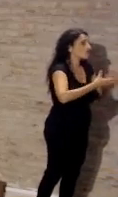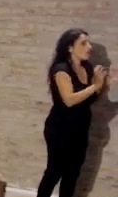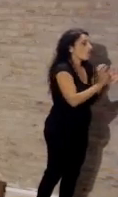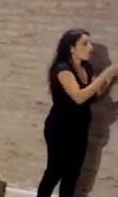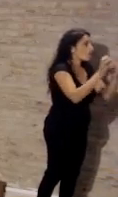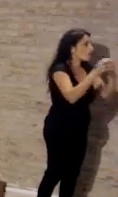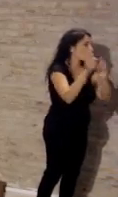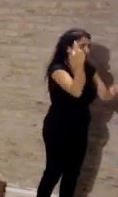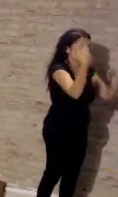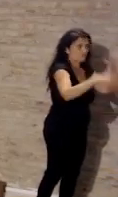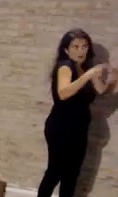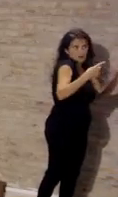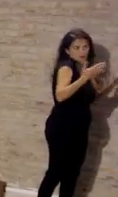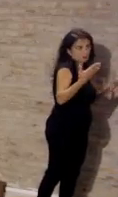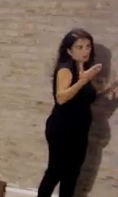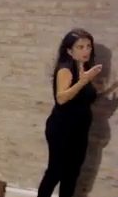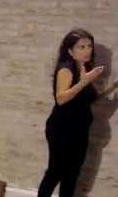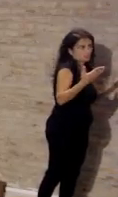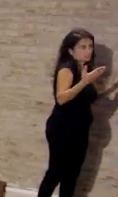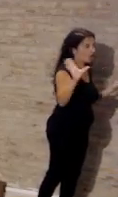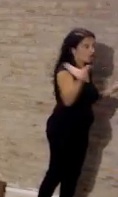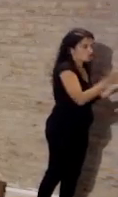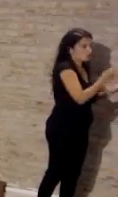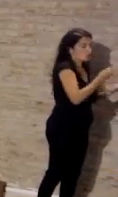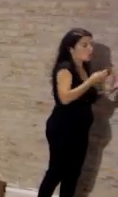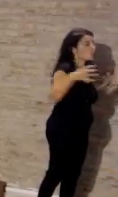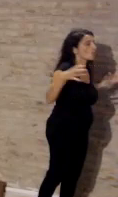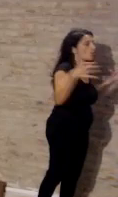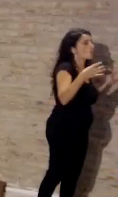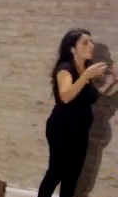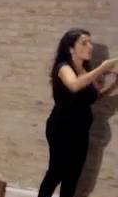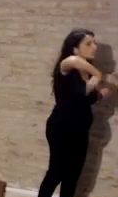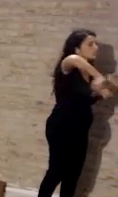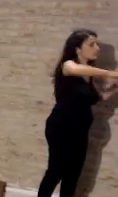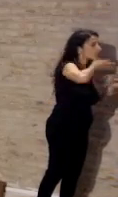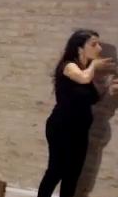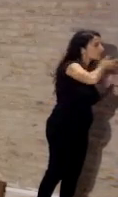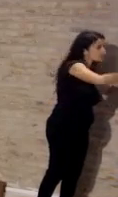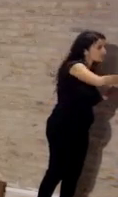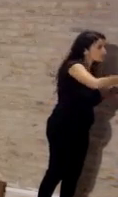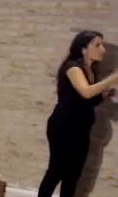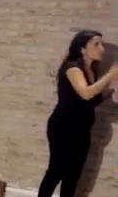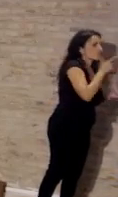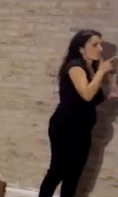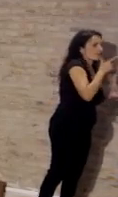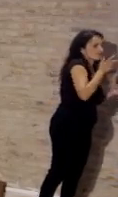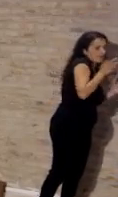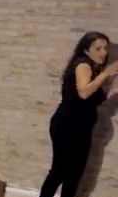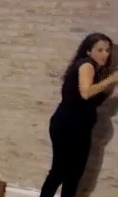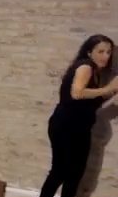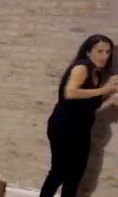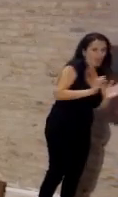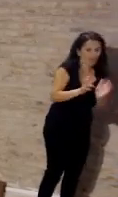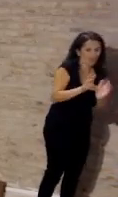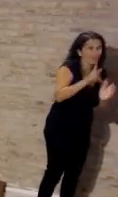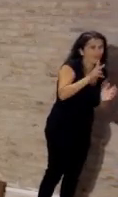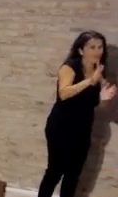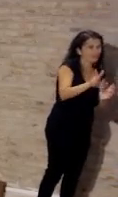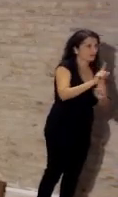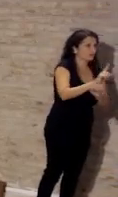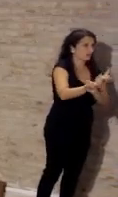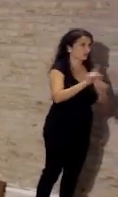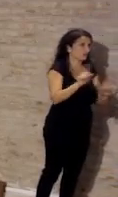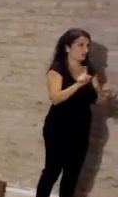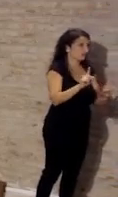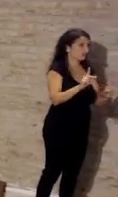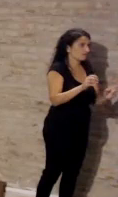y espacios en los que hace falta que nos hablen a todos juntos si no a nosotros Nos tienen que llevar a un lugar aparte y darnos una charla aparte y a veces